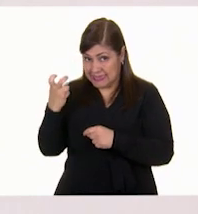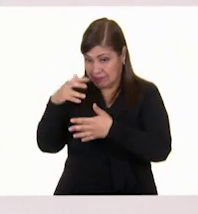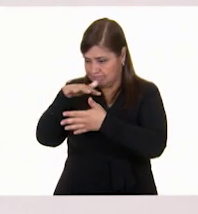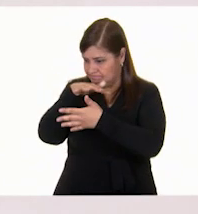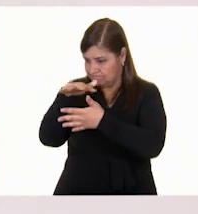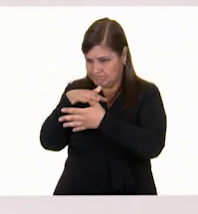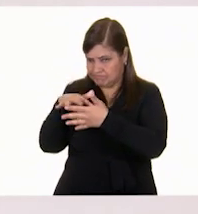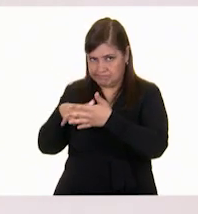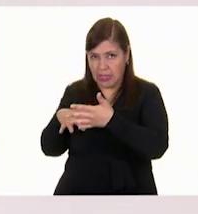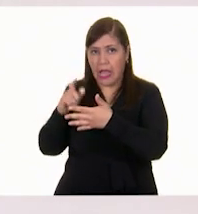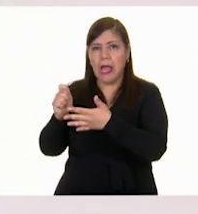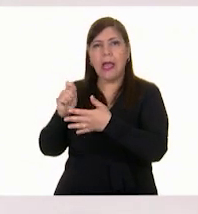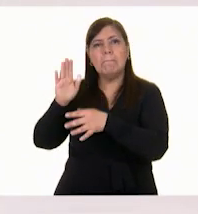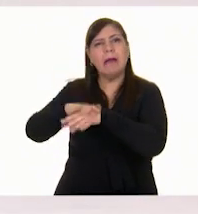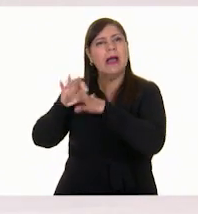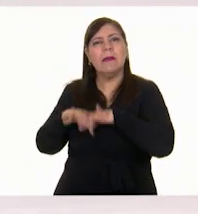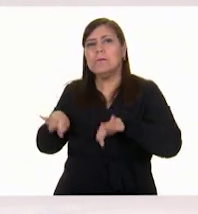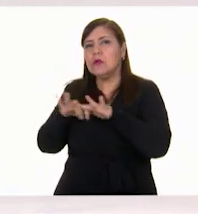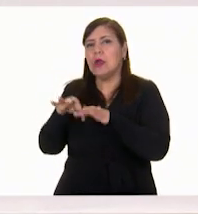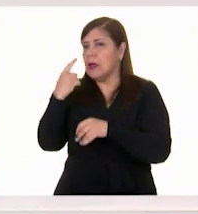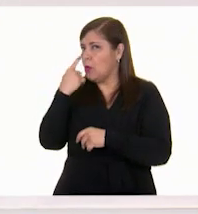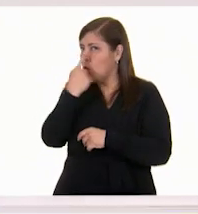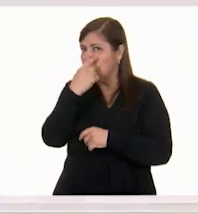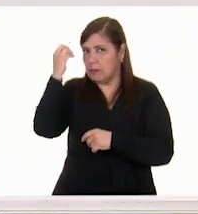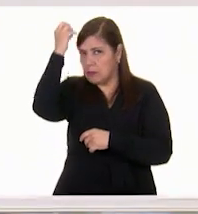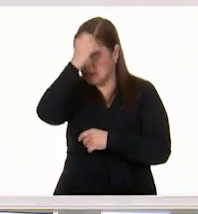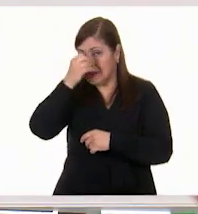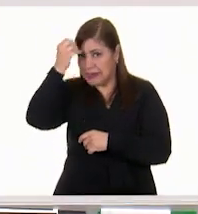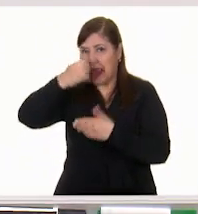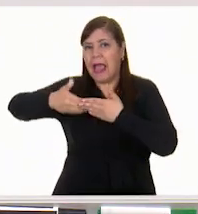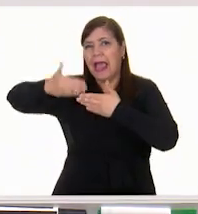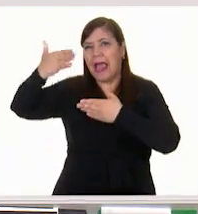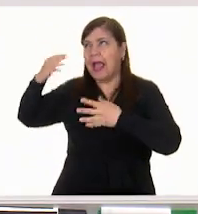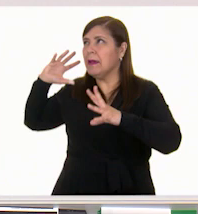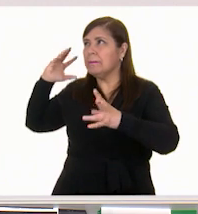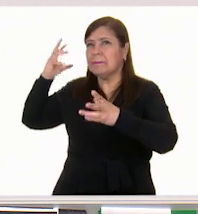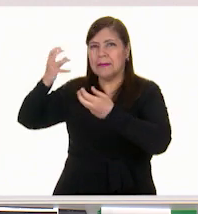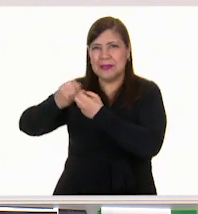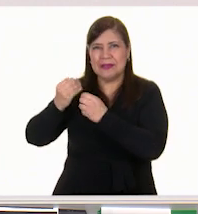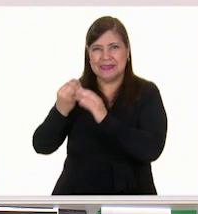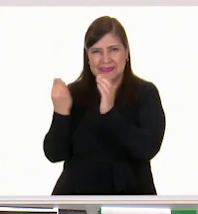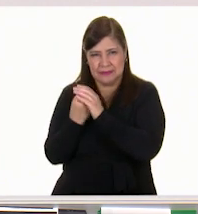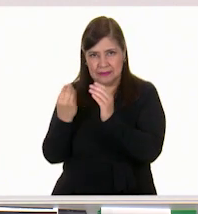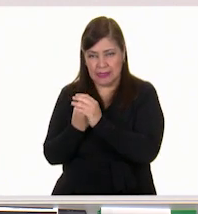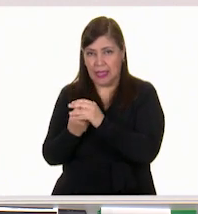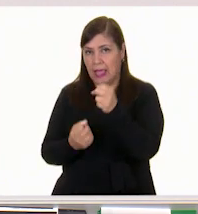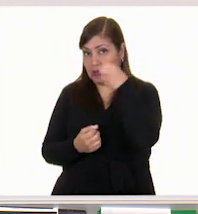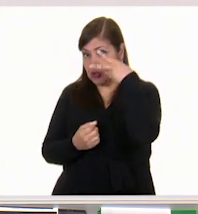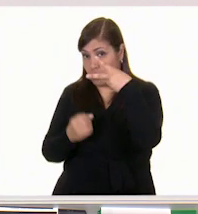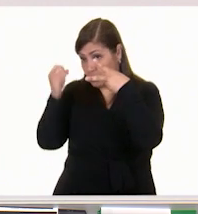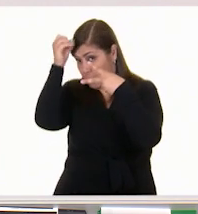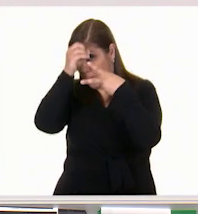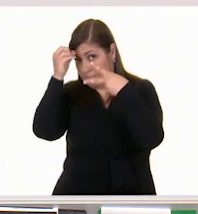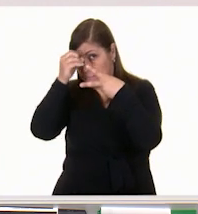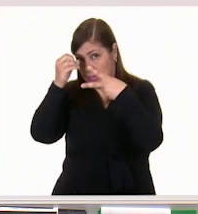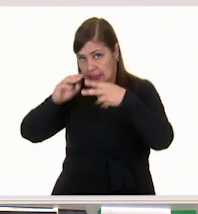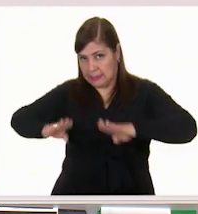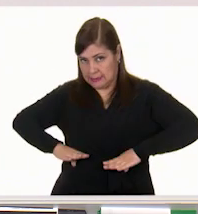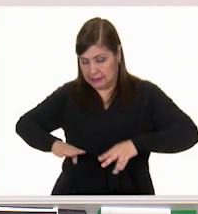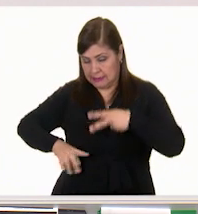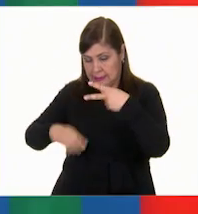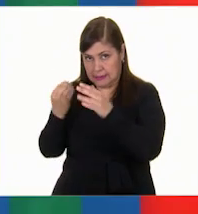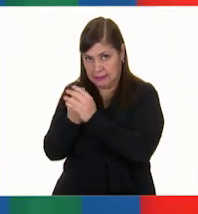textos es la opinión y que, como lo hemos visto en las sesiones anteriores, existen dos tipos de opinión. Anoten en sus